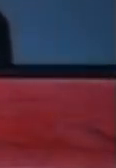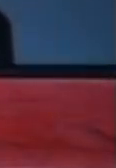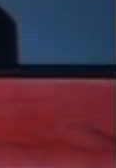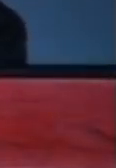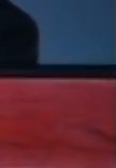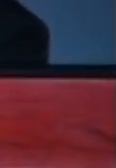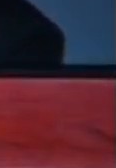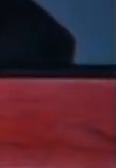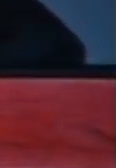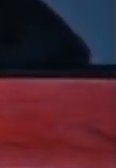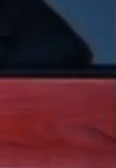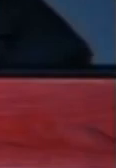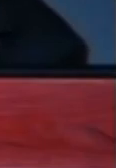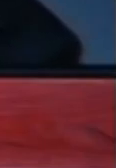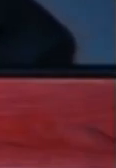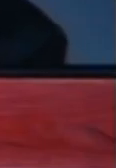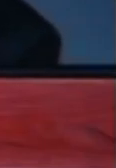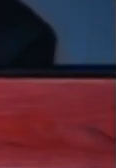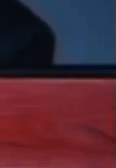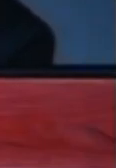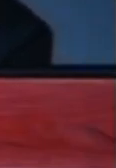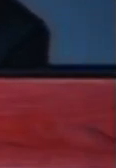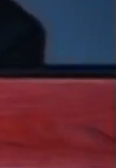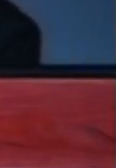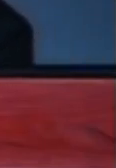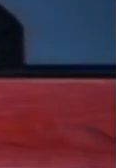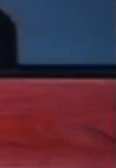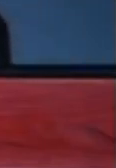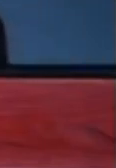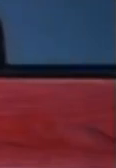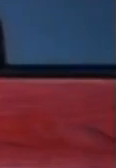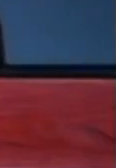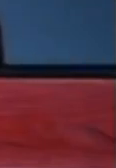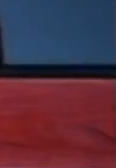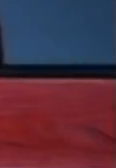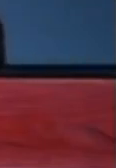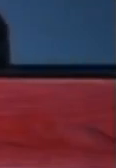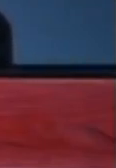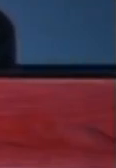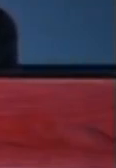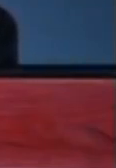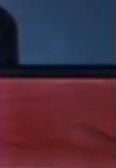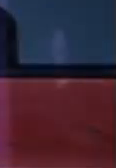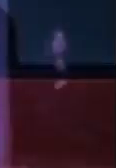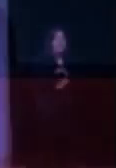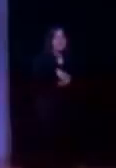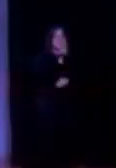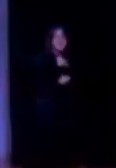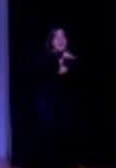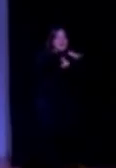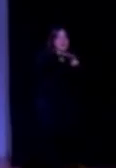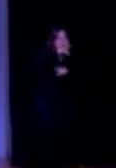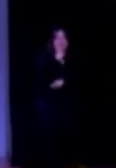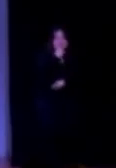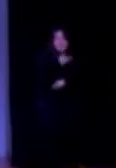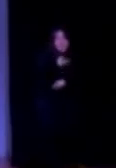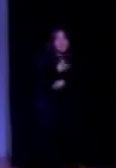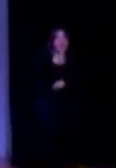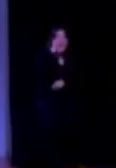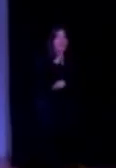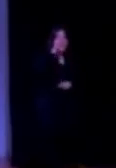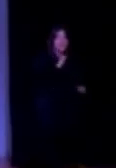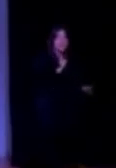sobre el otro, sino para transformar su realidad y la de su alrededor. Afecto, en un entorno de afecto, que no significa que todos